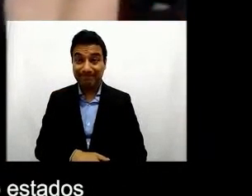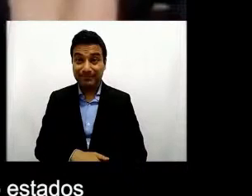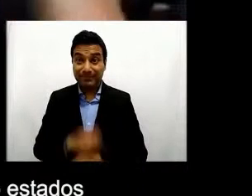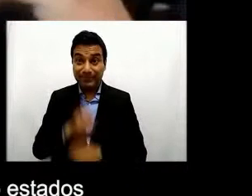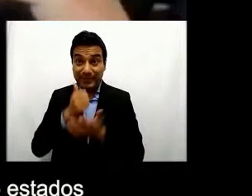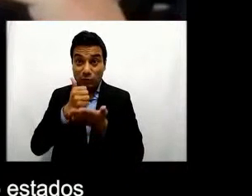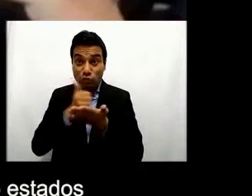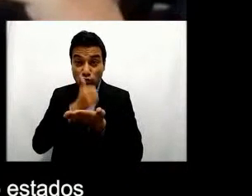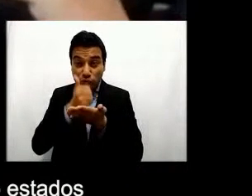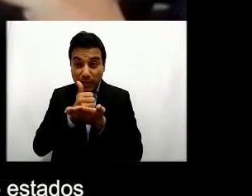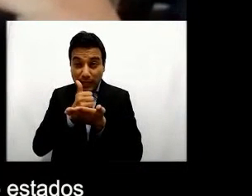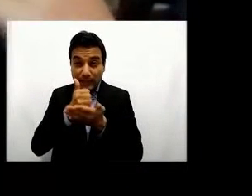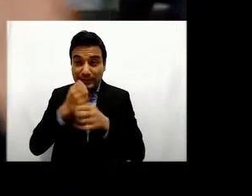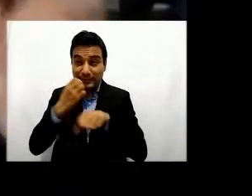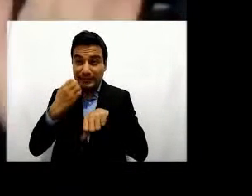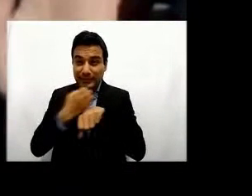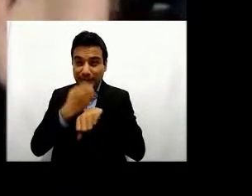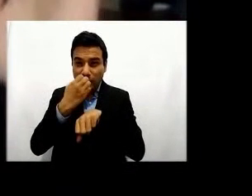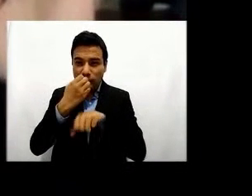tarea de